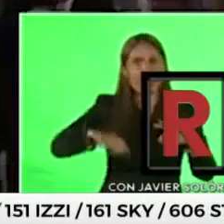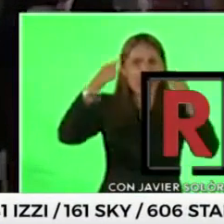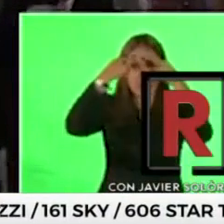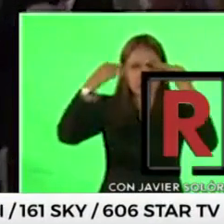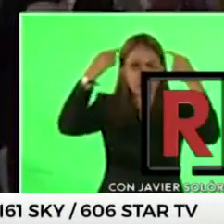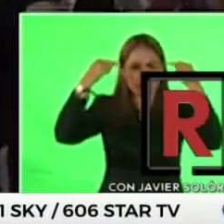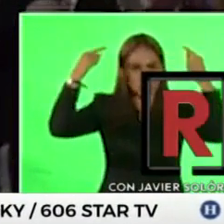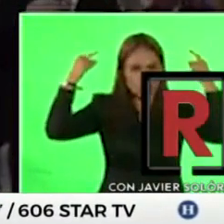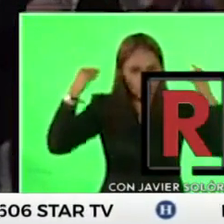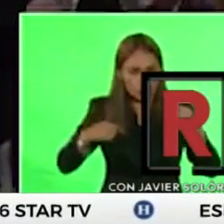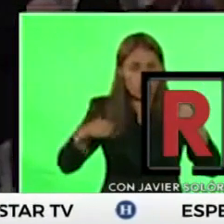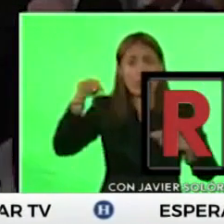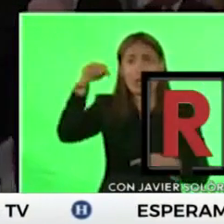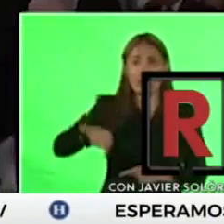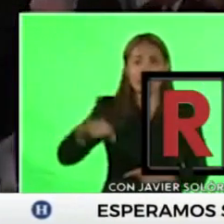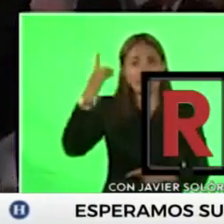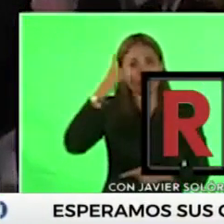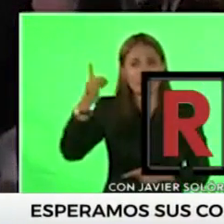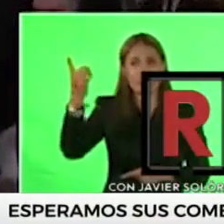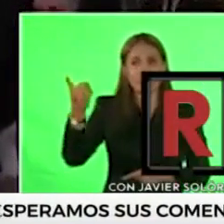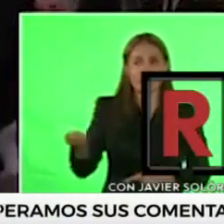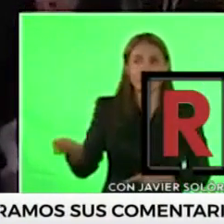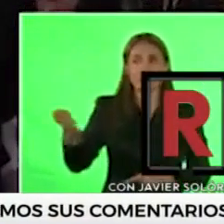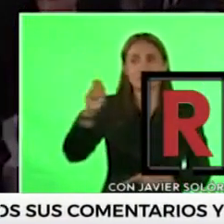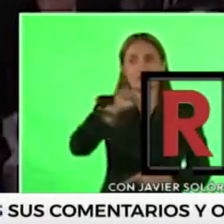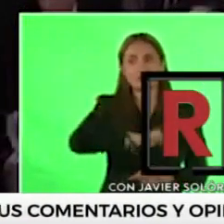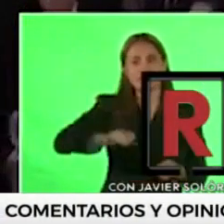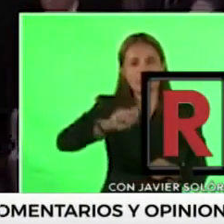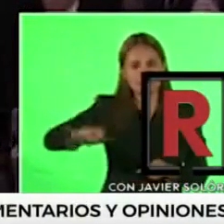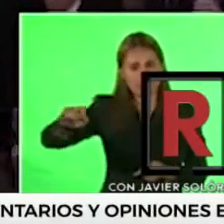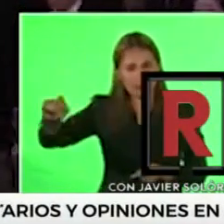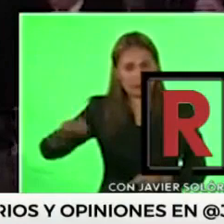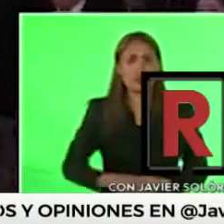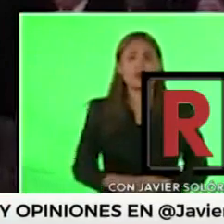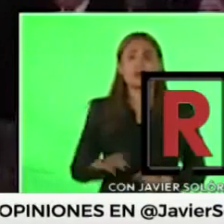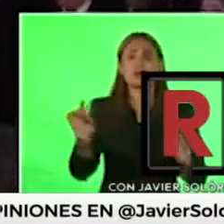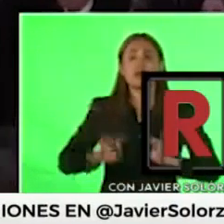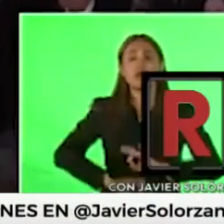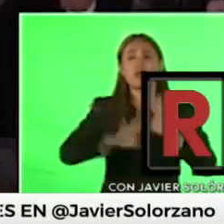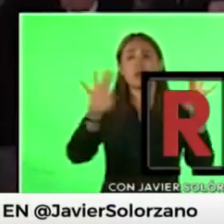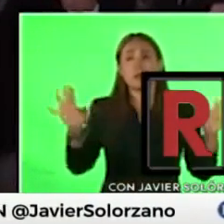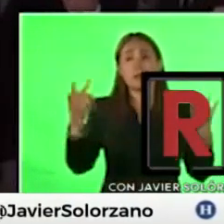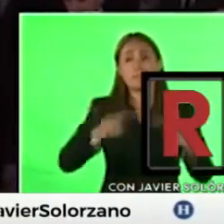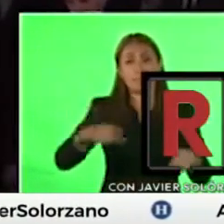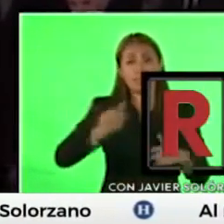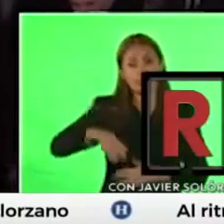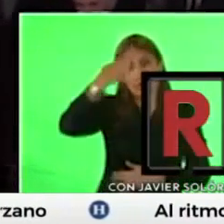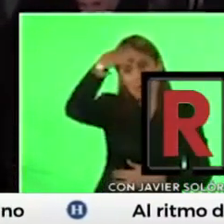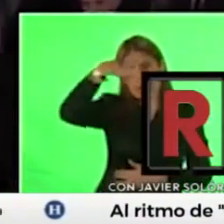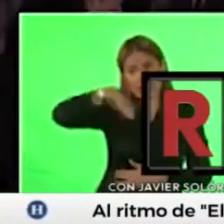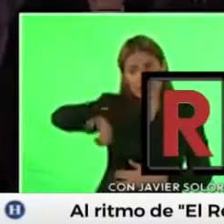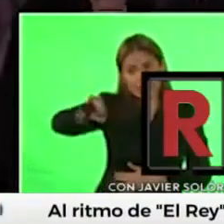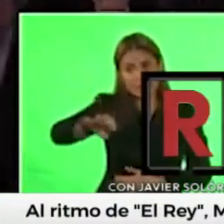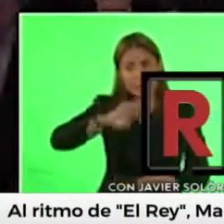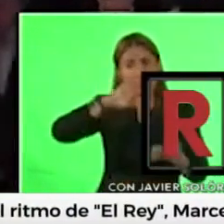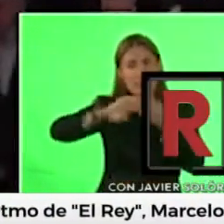la ciudadanía a todos nos hace iguales. Y eso me parece que está interesante. Vamos a ver qué tanto jala. Y otra de las partes que me pareció muy interesante es que este